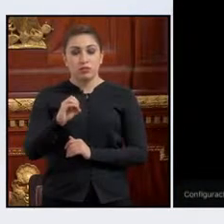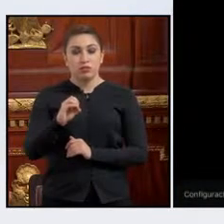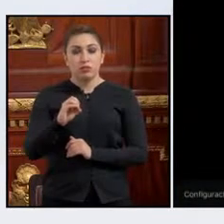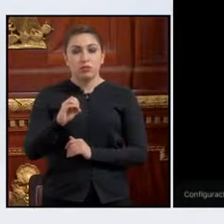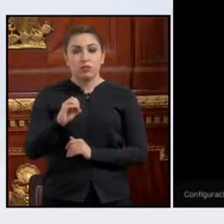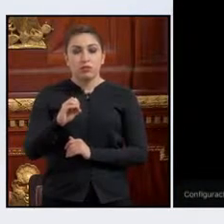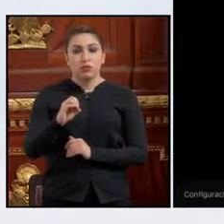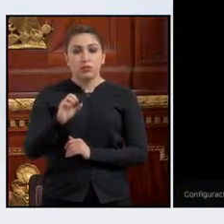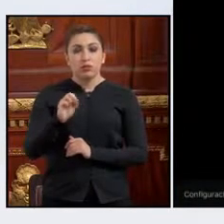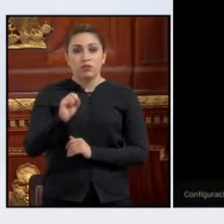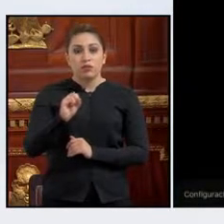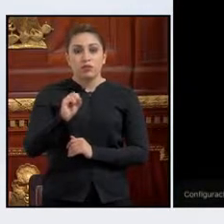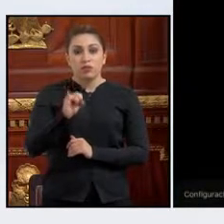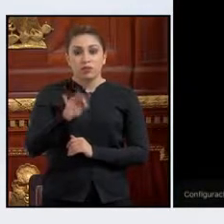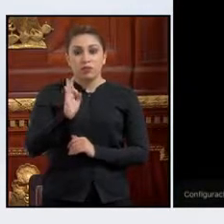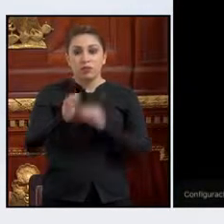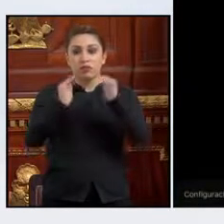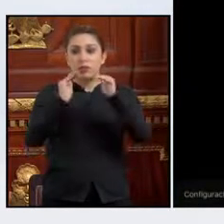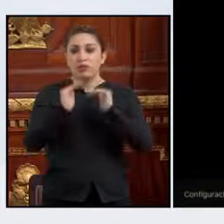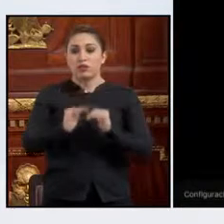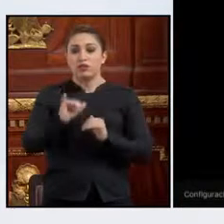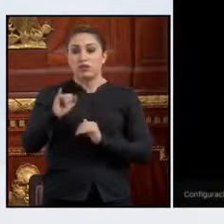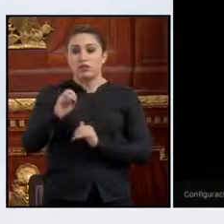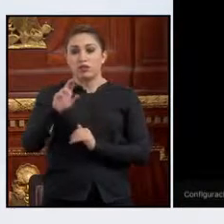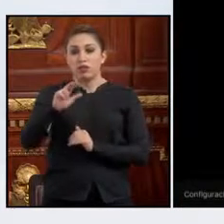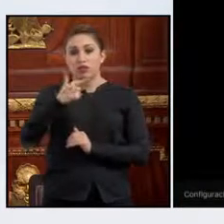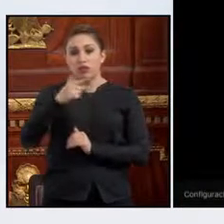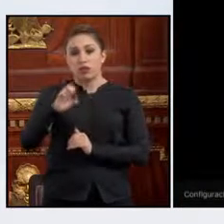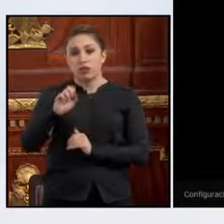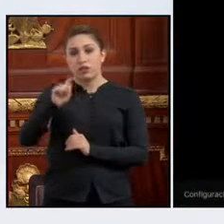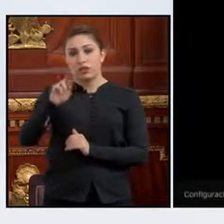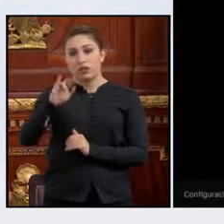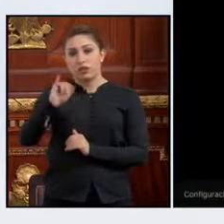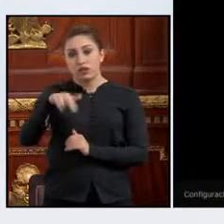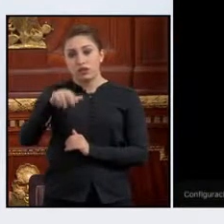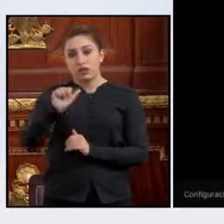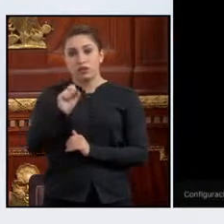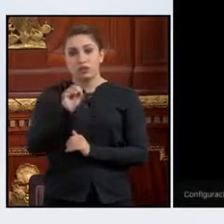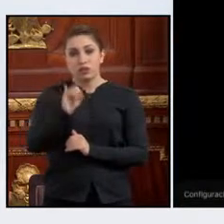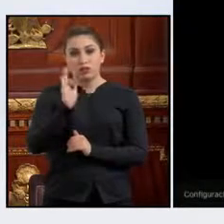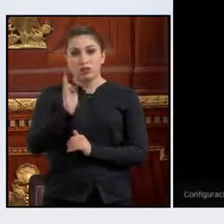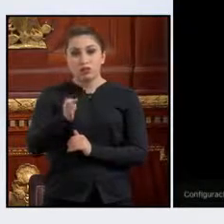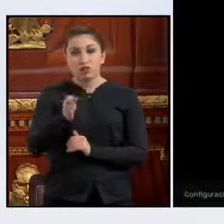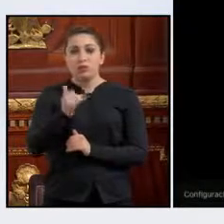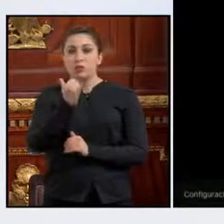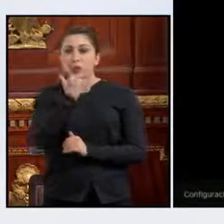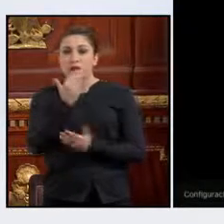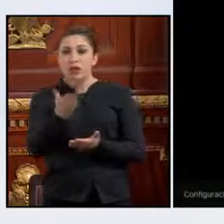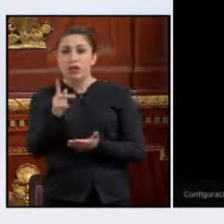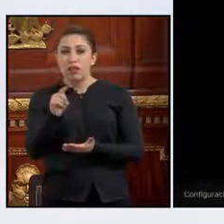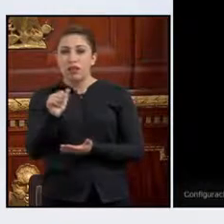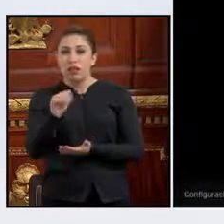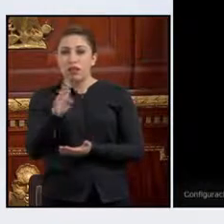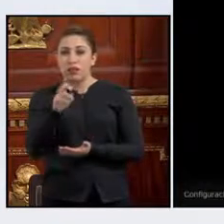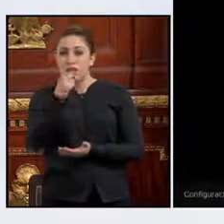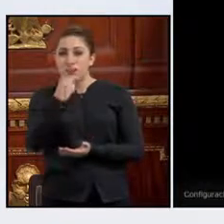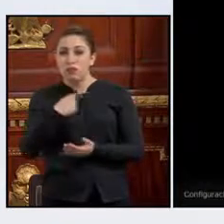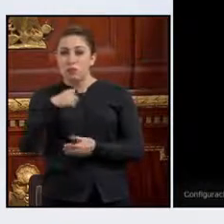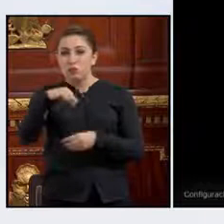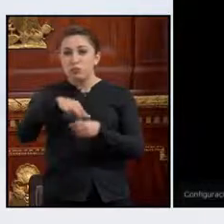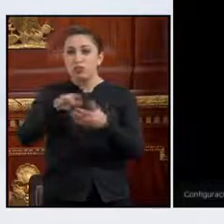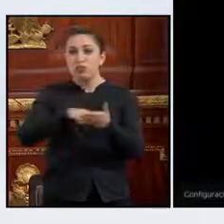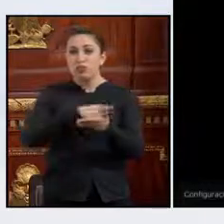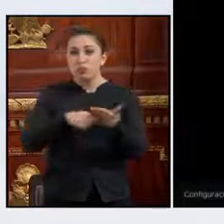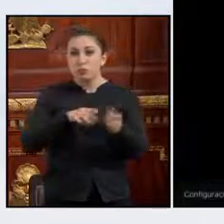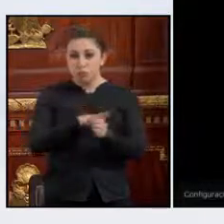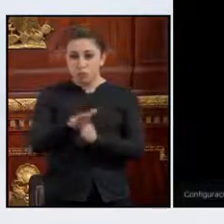Tena, Jorge. Jorge Triana, a favor. Diputado Tabe Chartea, Mauricio, ¿me puede repetir el sentido de su voto,